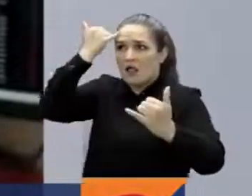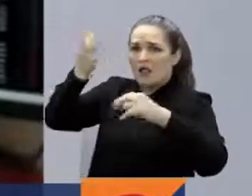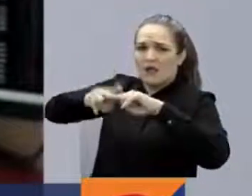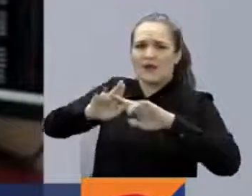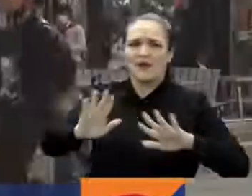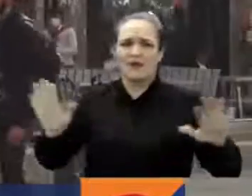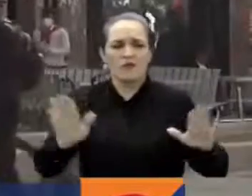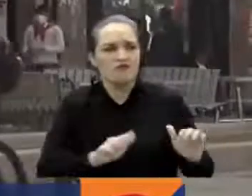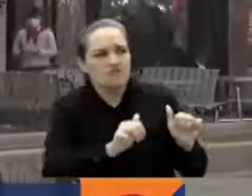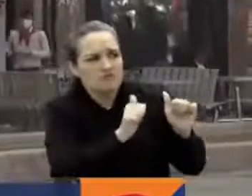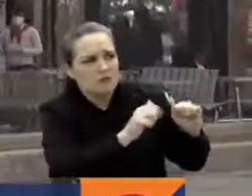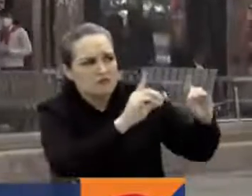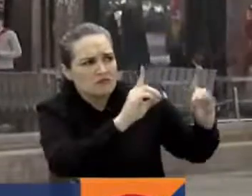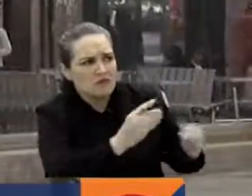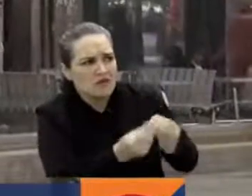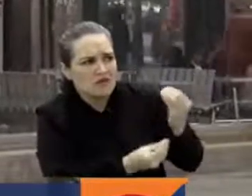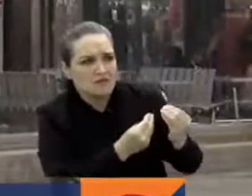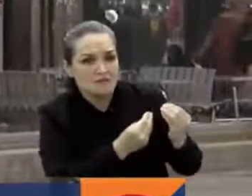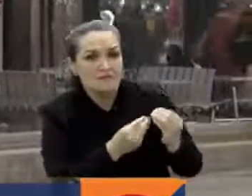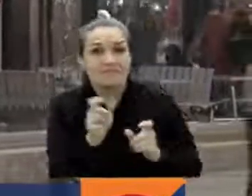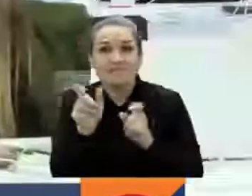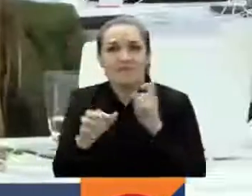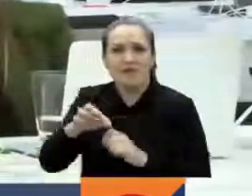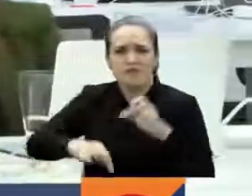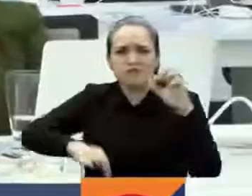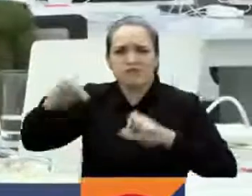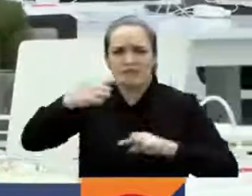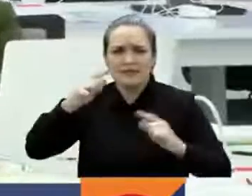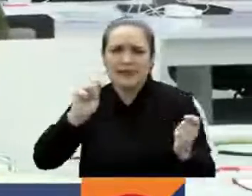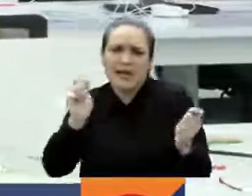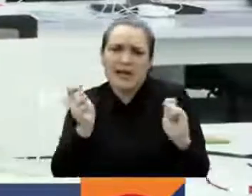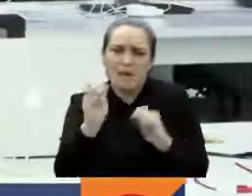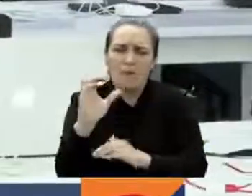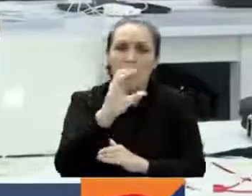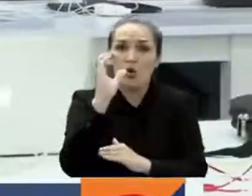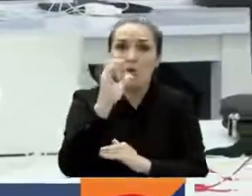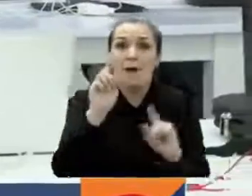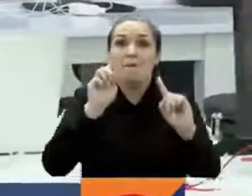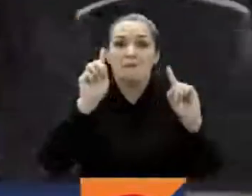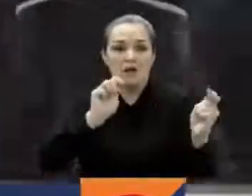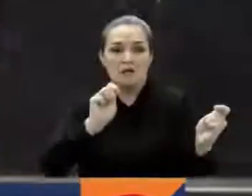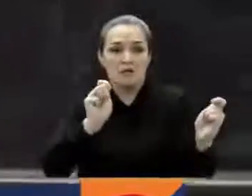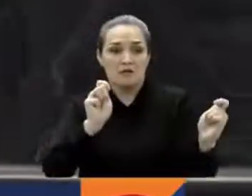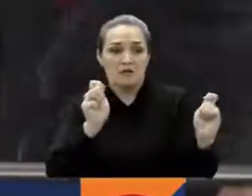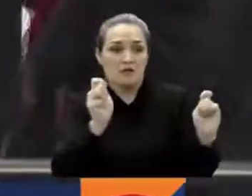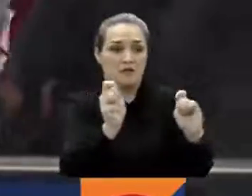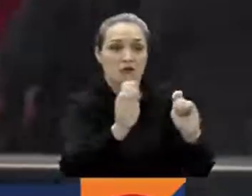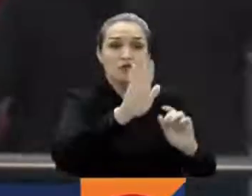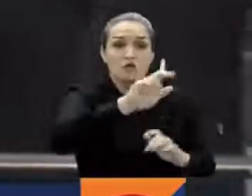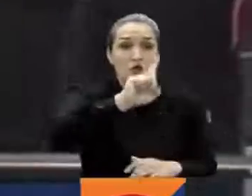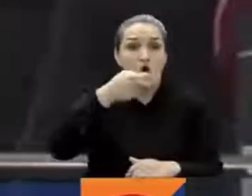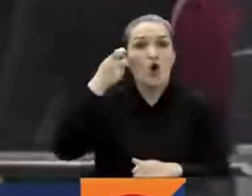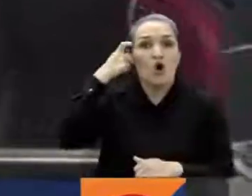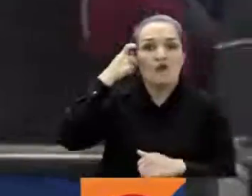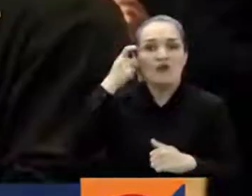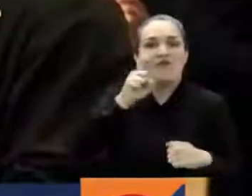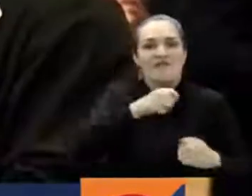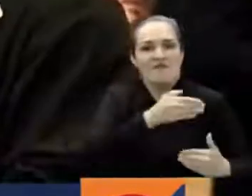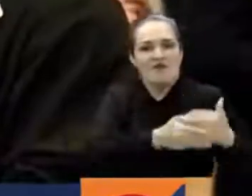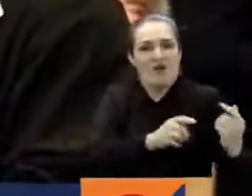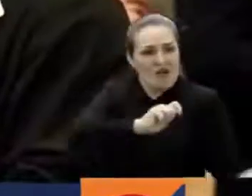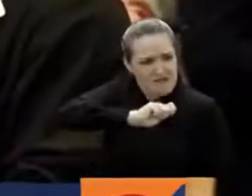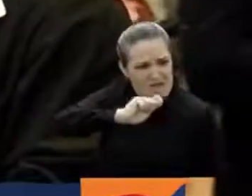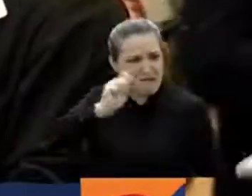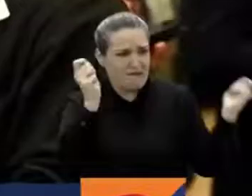trabajo definitivamente. Los expertos indicaron que vendrán cambios para Colombia, pero que la transición en el modelo de gobierno deberá darse de forma paulatina